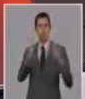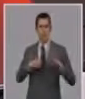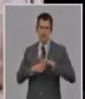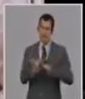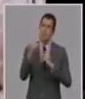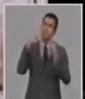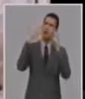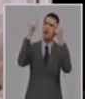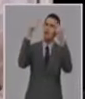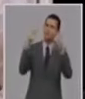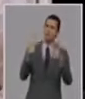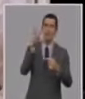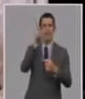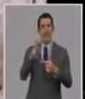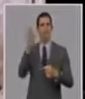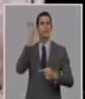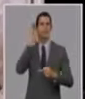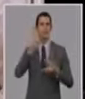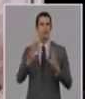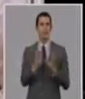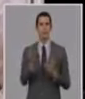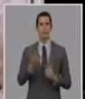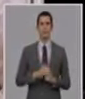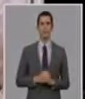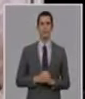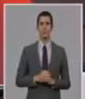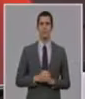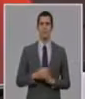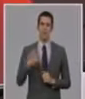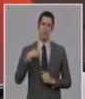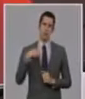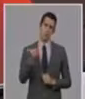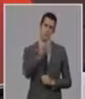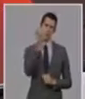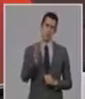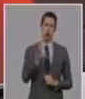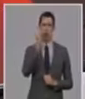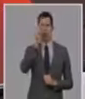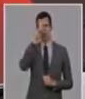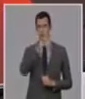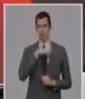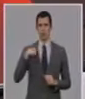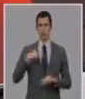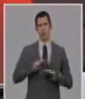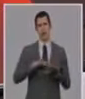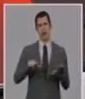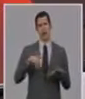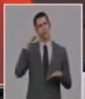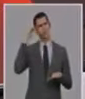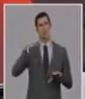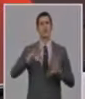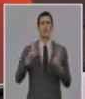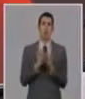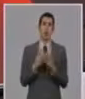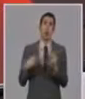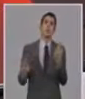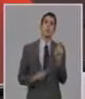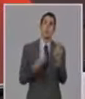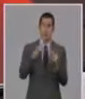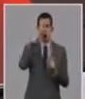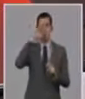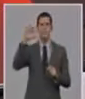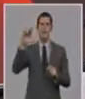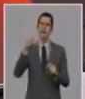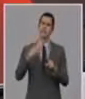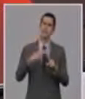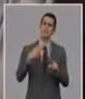al doctor Daniel, que tiene tanta experiencia allá en el combate directo contra la COVID-19 allá en el Instituto de Medicina Tropical Pedro